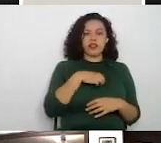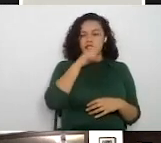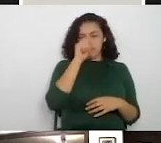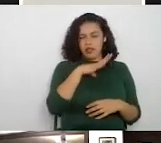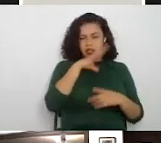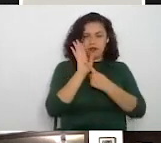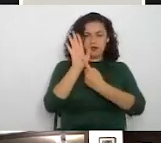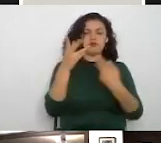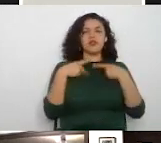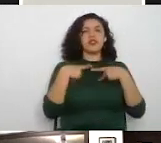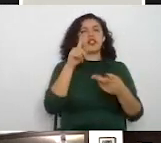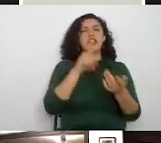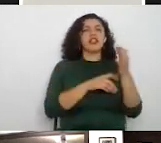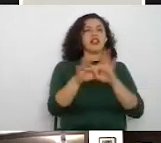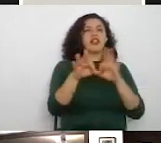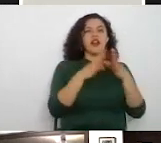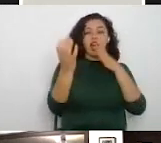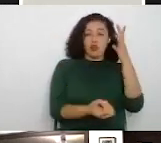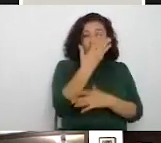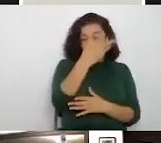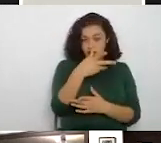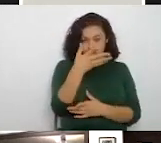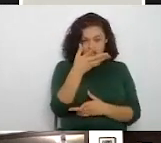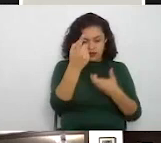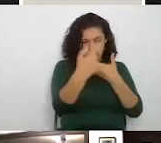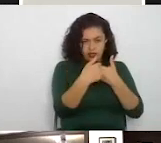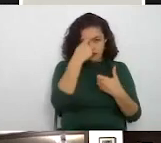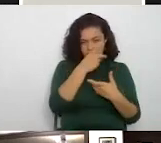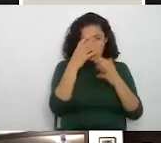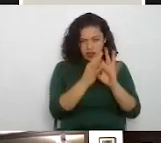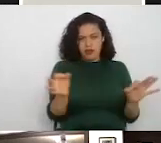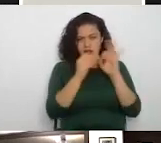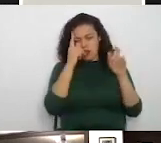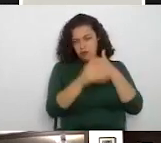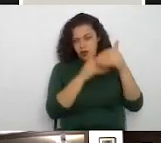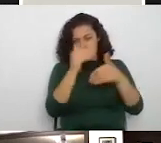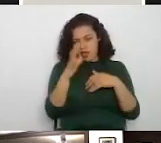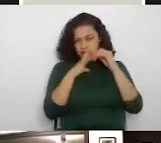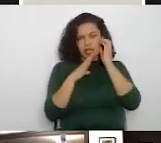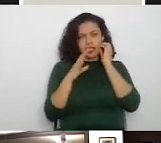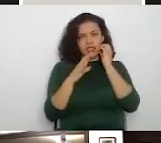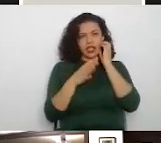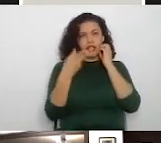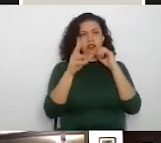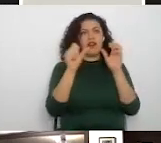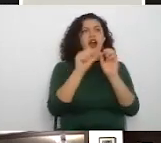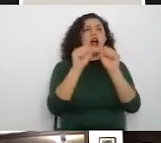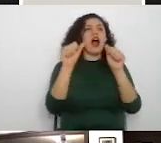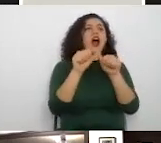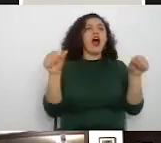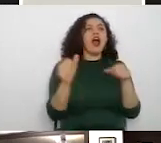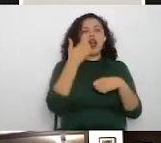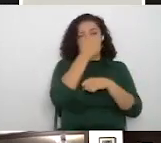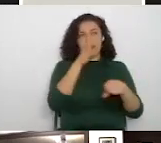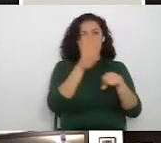al personal de nuevo ingreso, haciendo énfasis de esos procedimientos que competen al área administrativa a